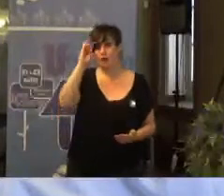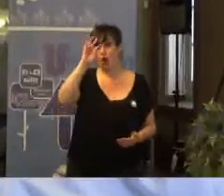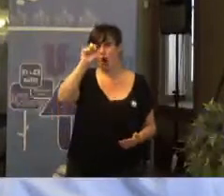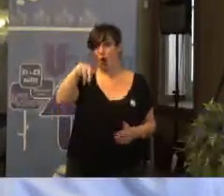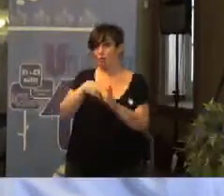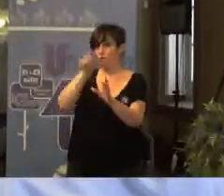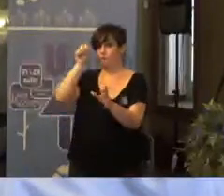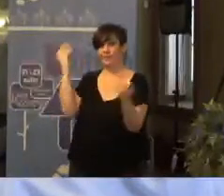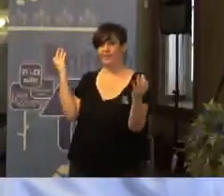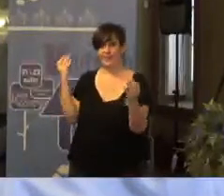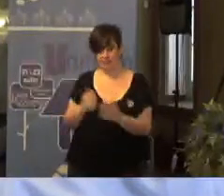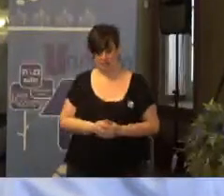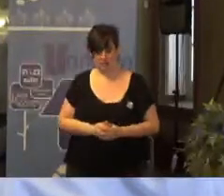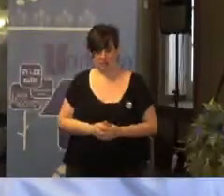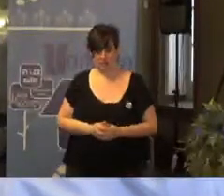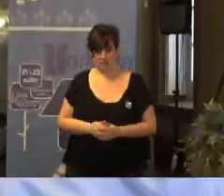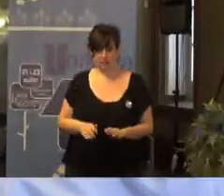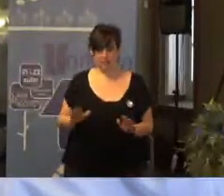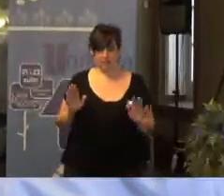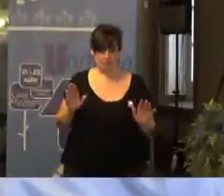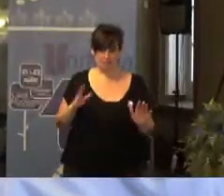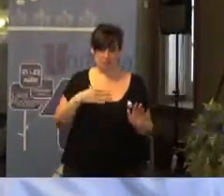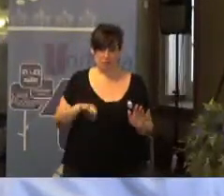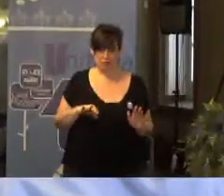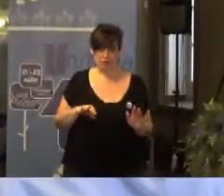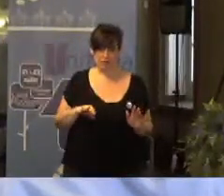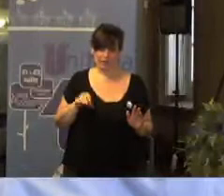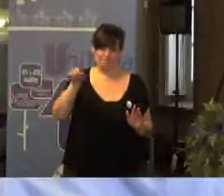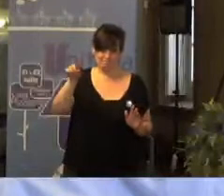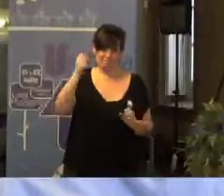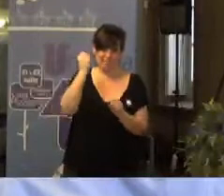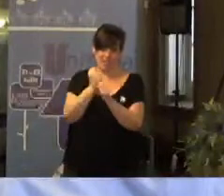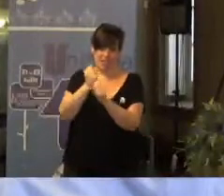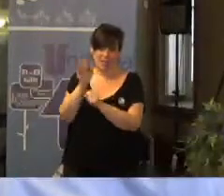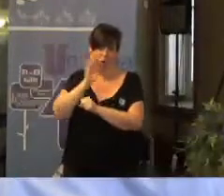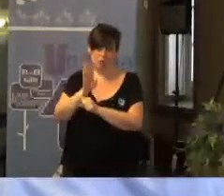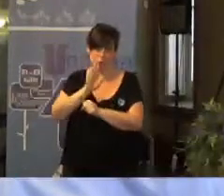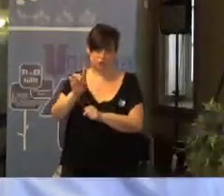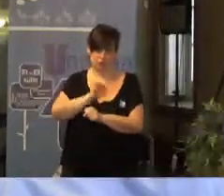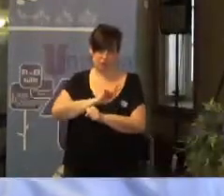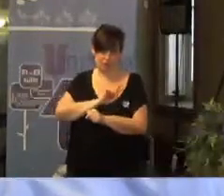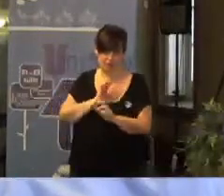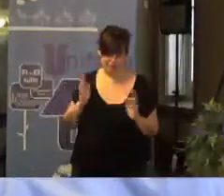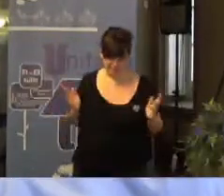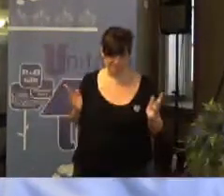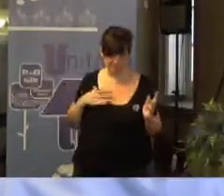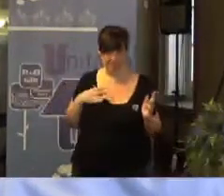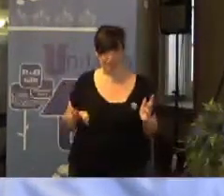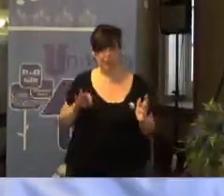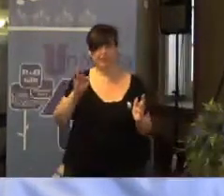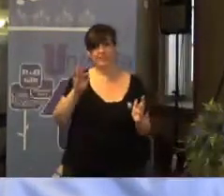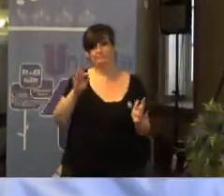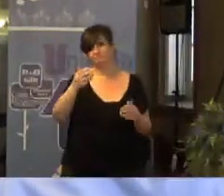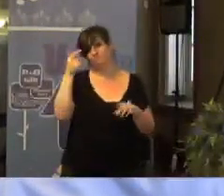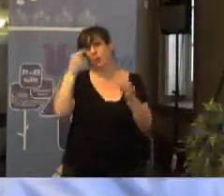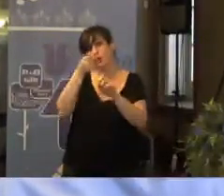ao mellor a OTAN tamén nos fai o traballo Trump, como outro está facendo Corina e Urdangarín. Ao mellor nos fai o traballo Trump e se carga